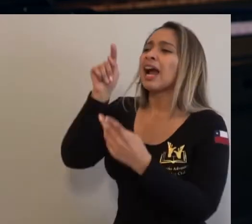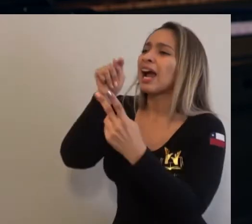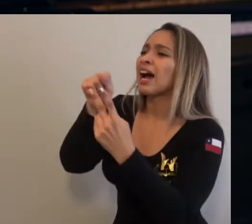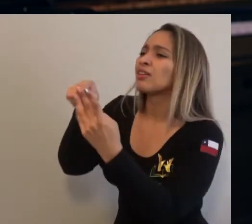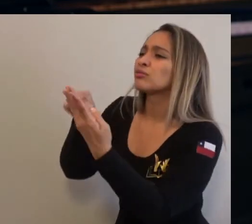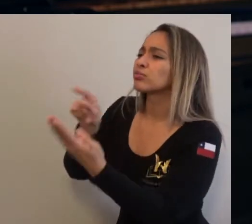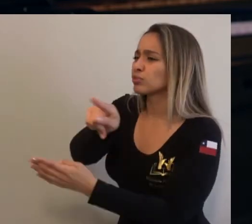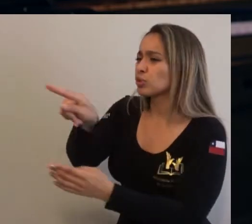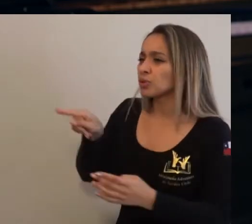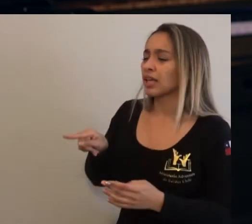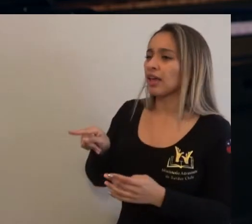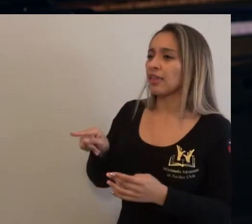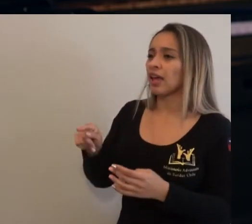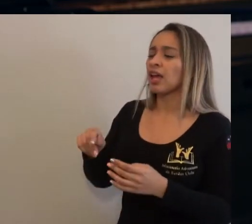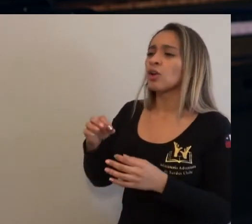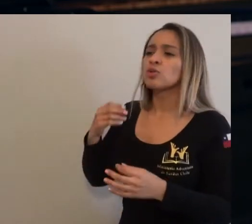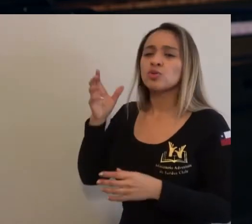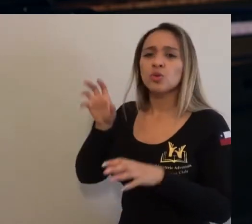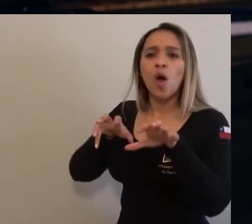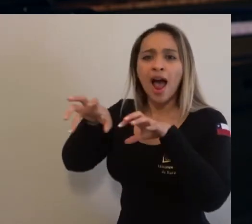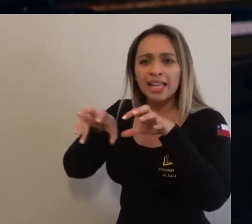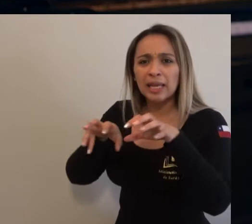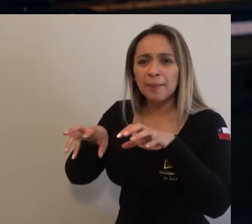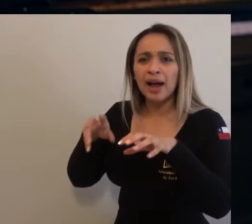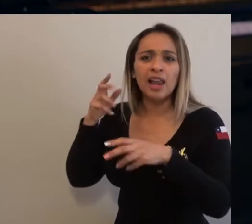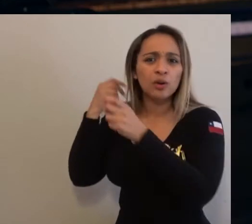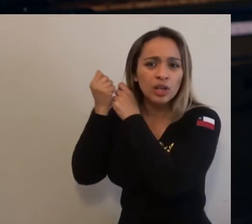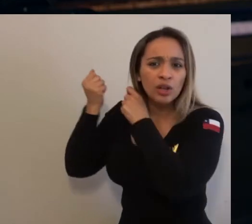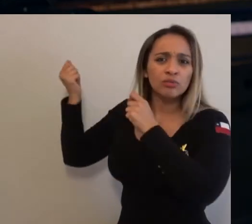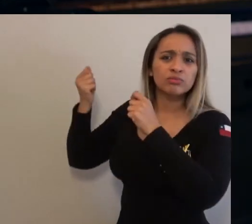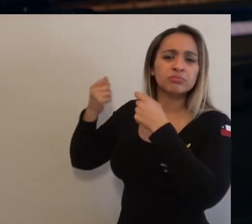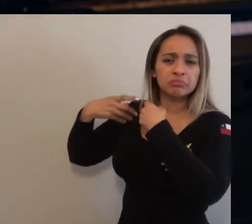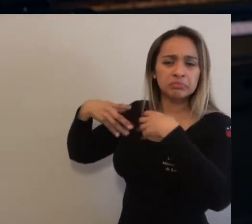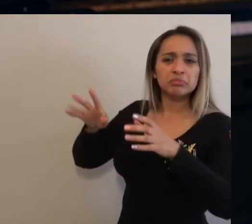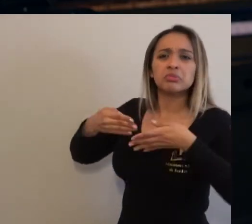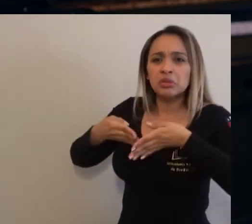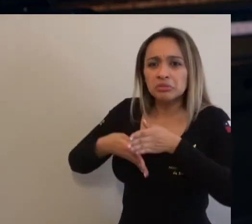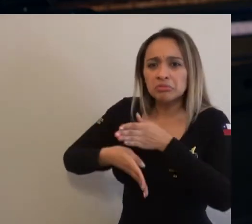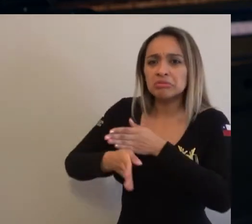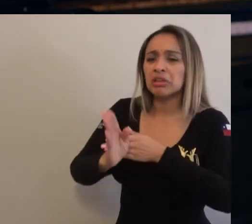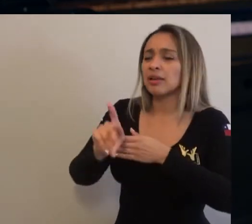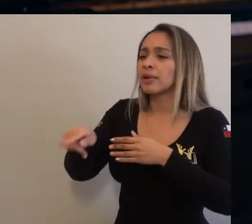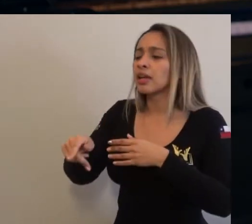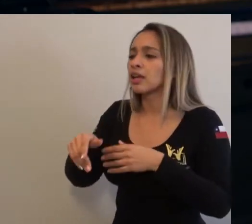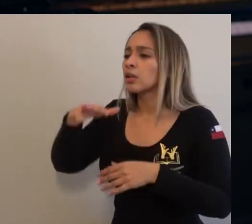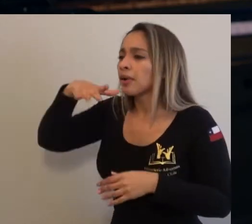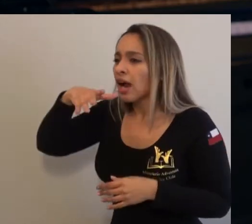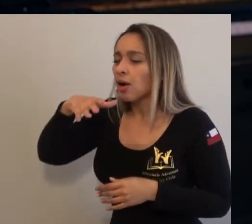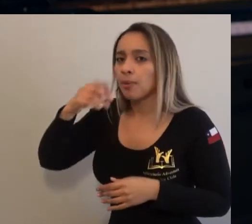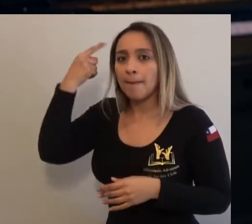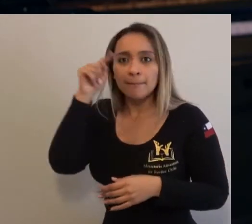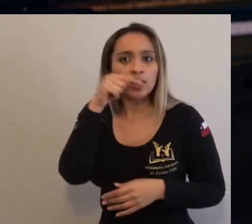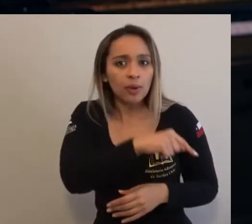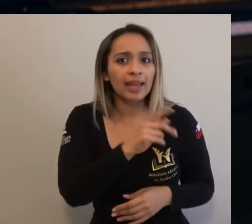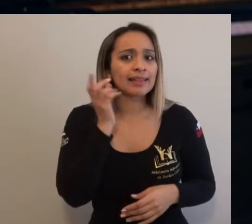de vosotros no desata en el día de reposo su buey o su asno del pesebre y lo lleva a beber. Y a esta hija